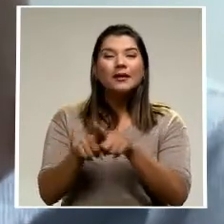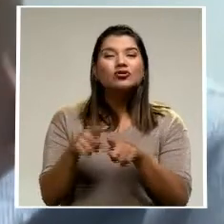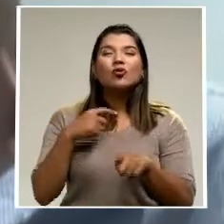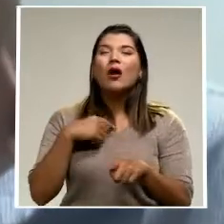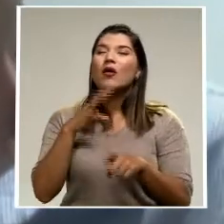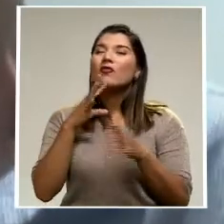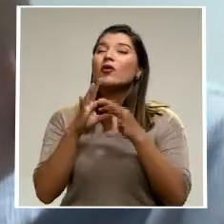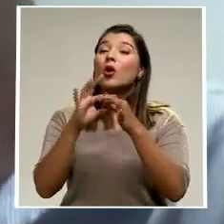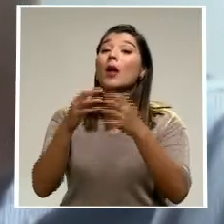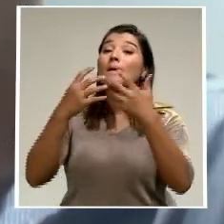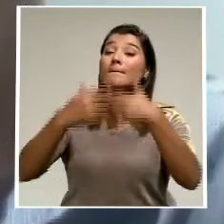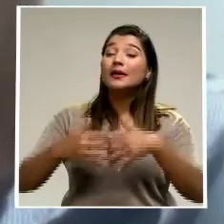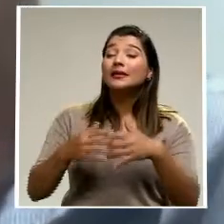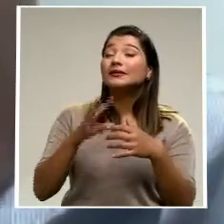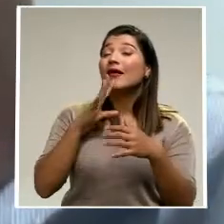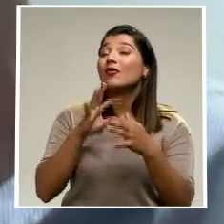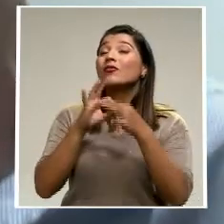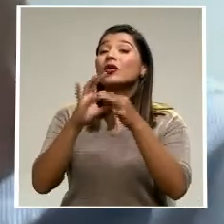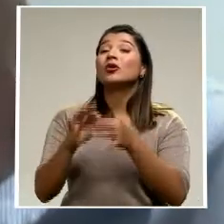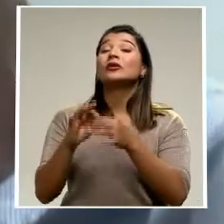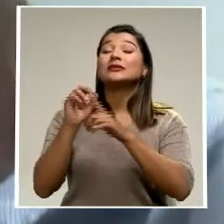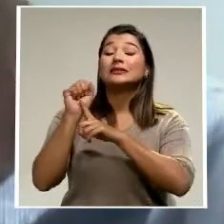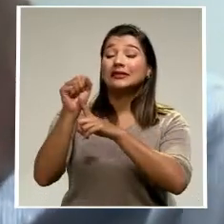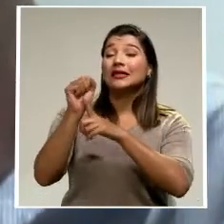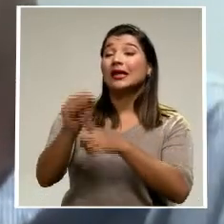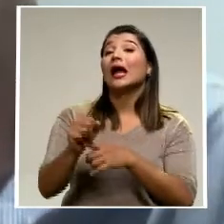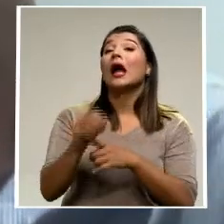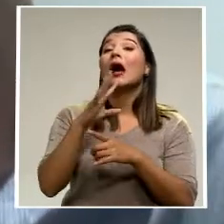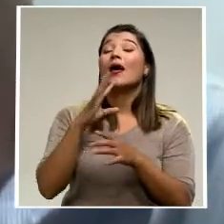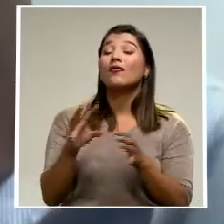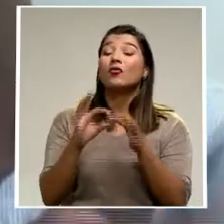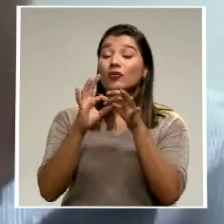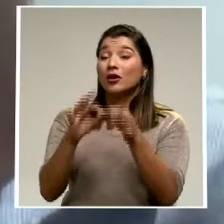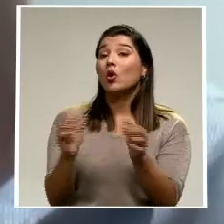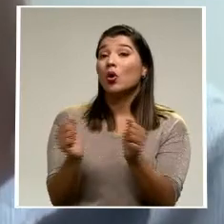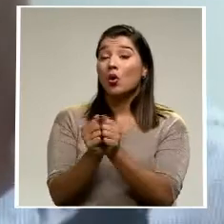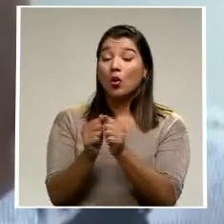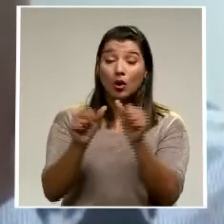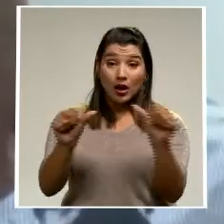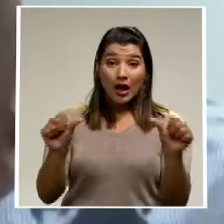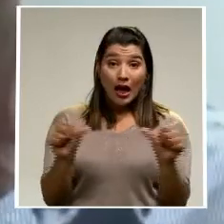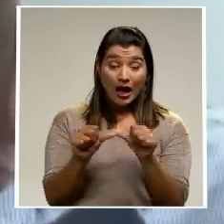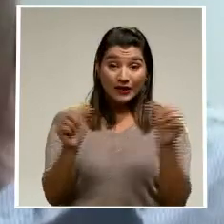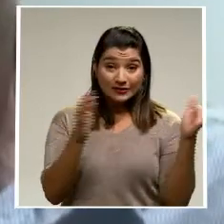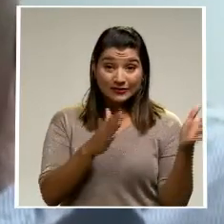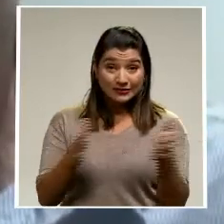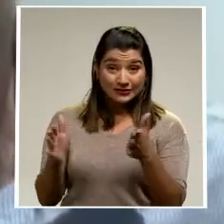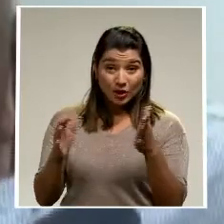me refiero también al sector sindical, me refiero también a los sectores organizados de la sociedad civil,